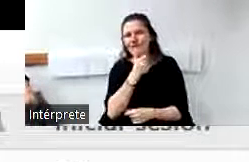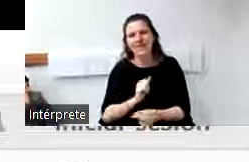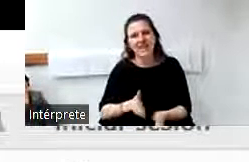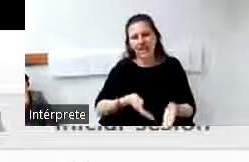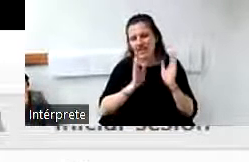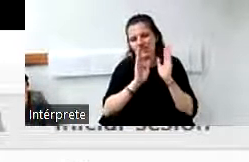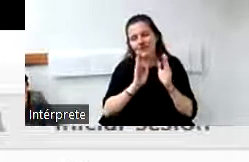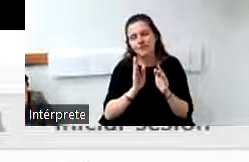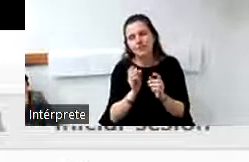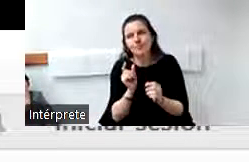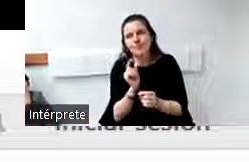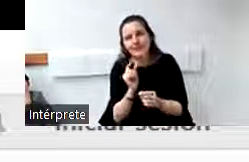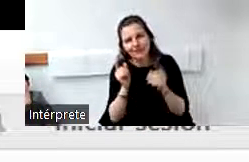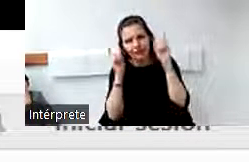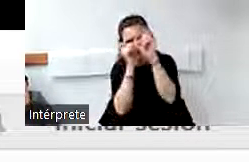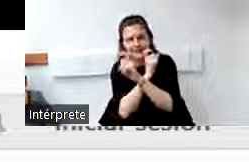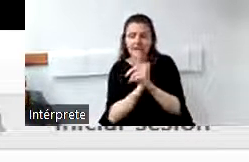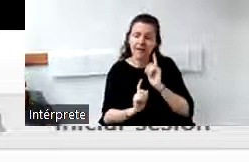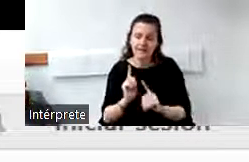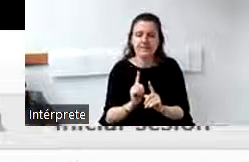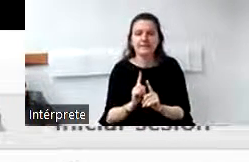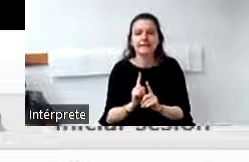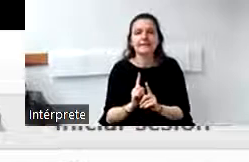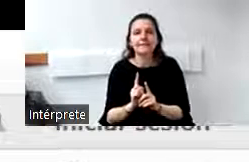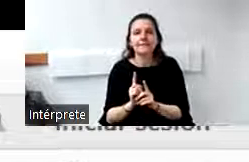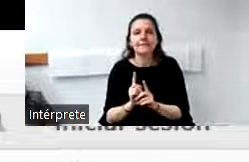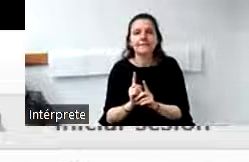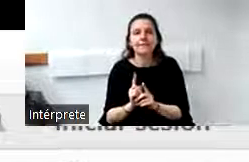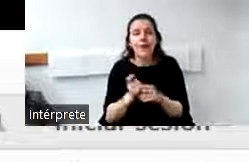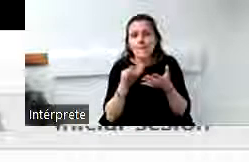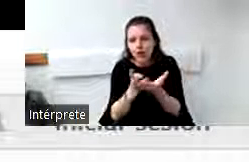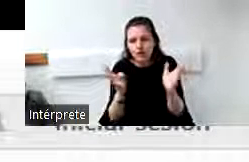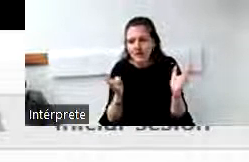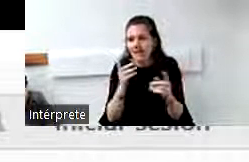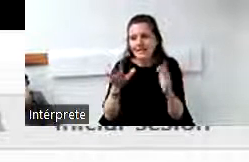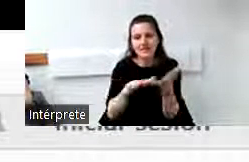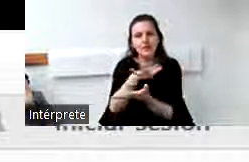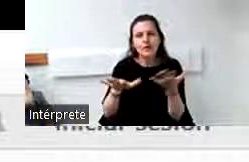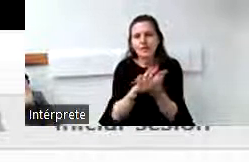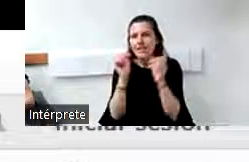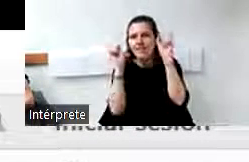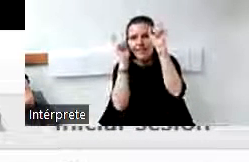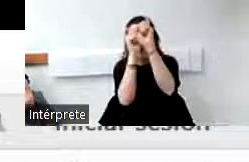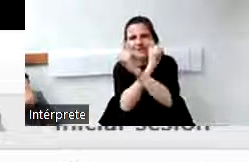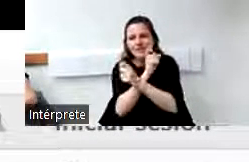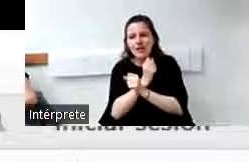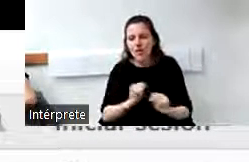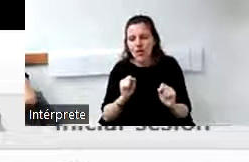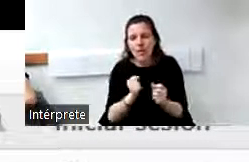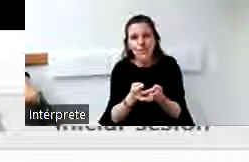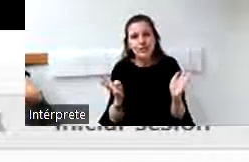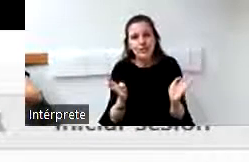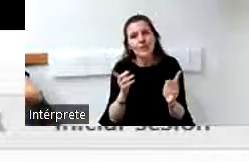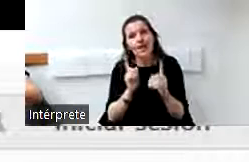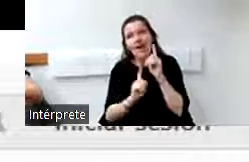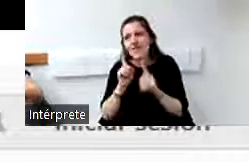lo invisible. Cuando lo invisible las dificultades se vuelven invisibles, dejan de preocuparnos, y eso